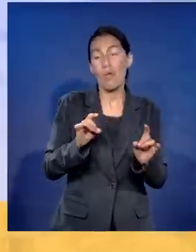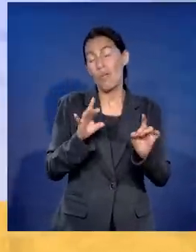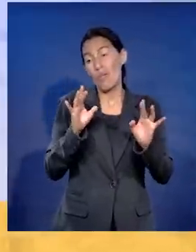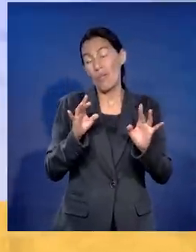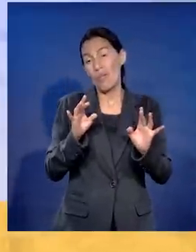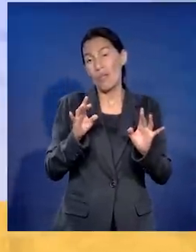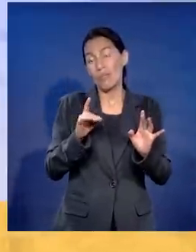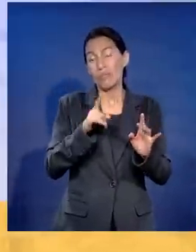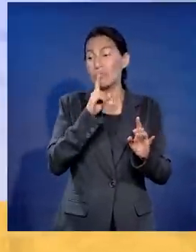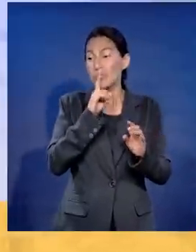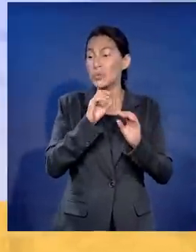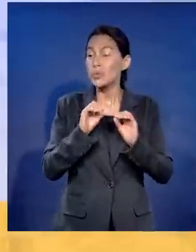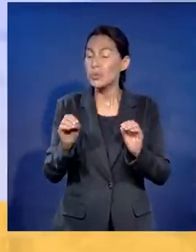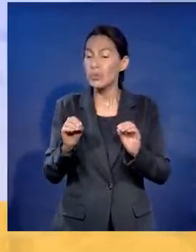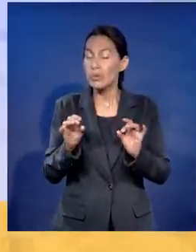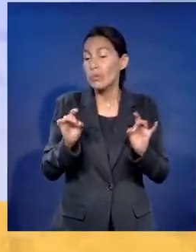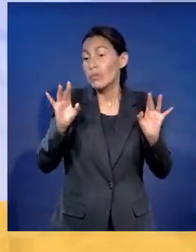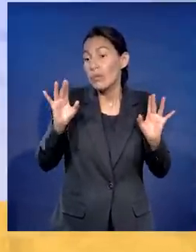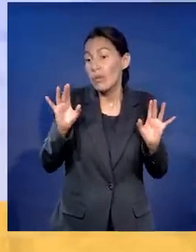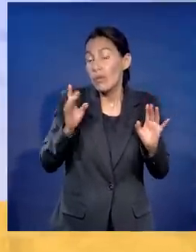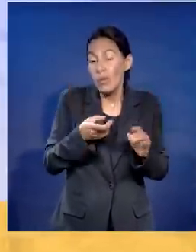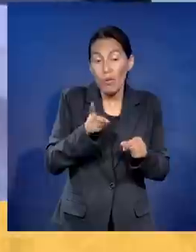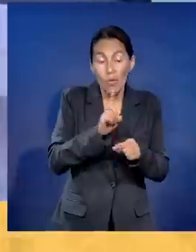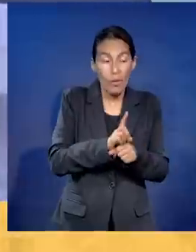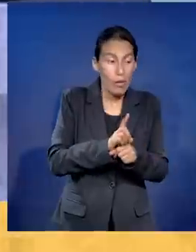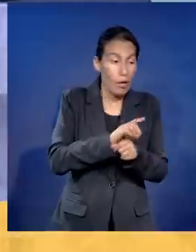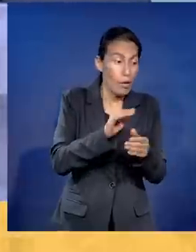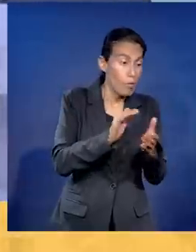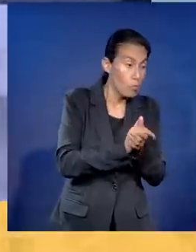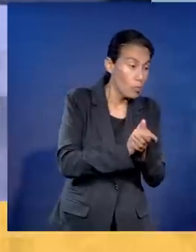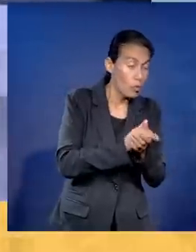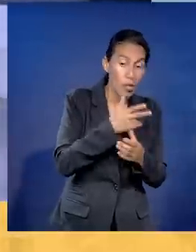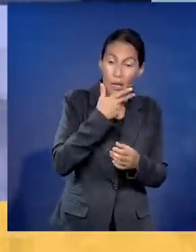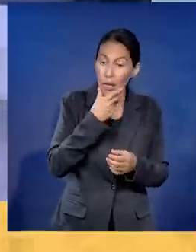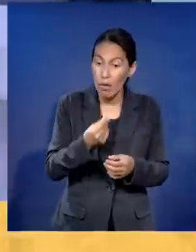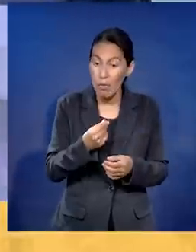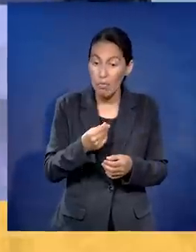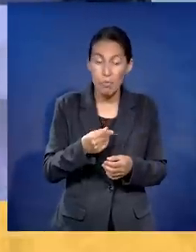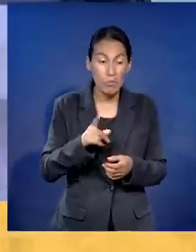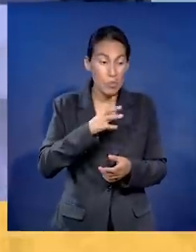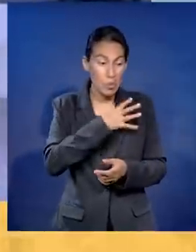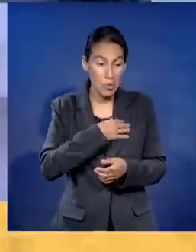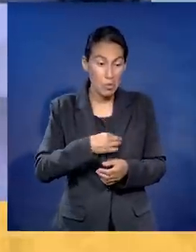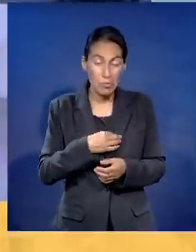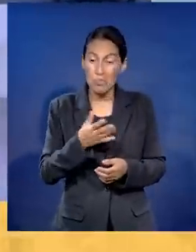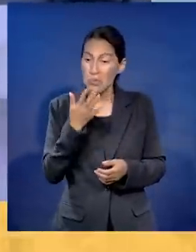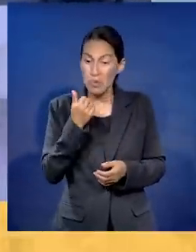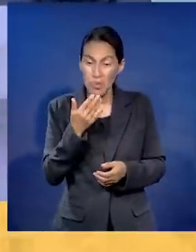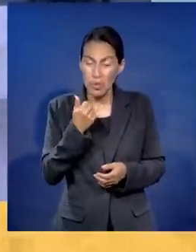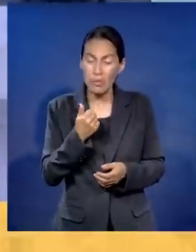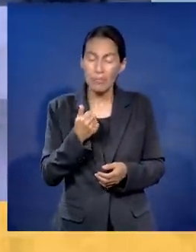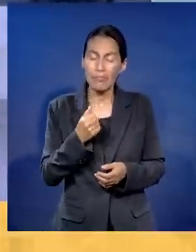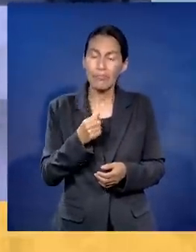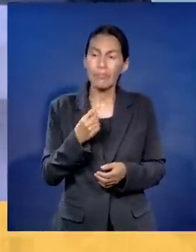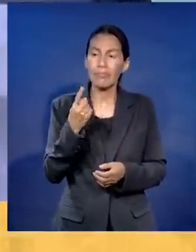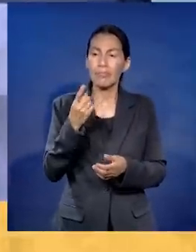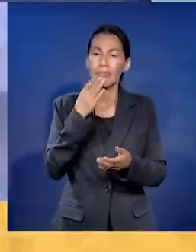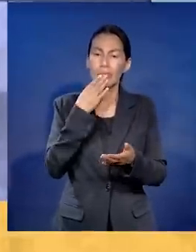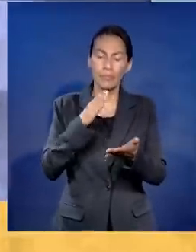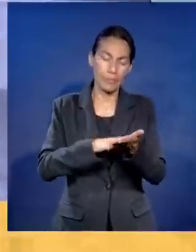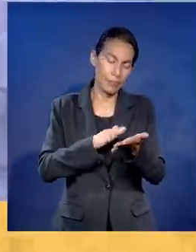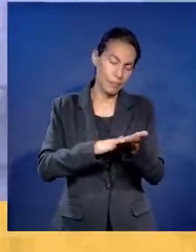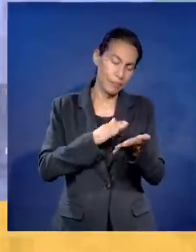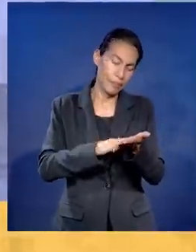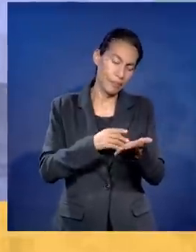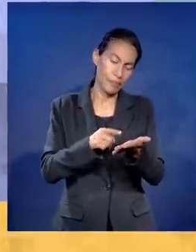pegues Cállate entonces un día llega a la casa y no encuentra la esposa y no encuentra los hijos solo hay una nota que dice